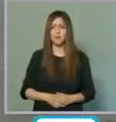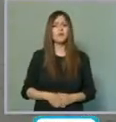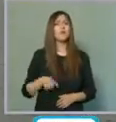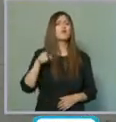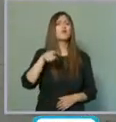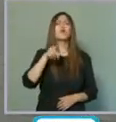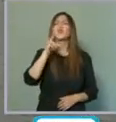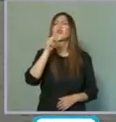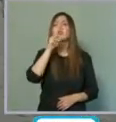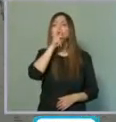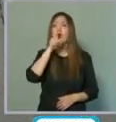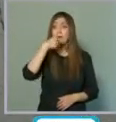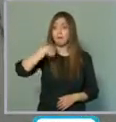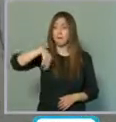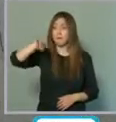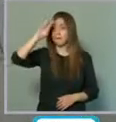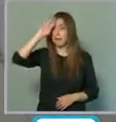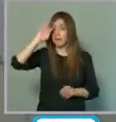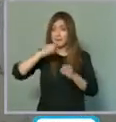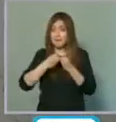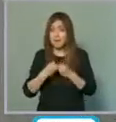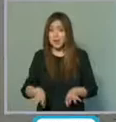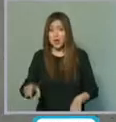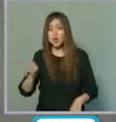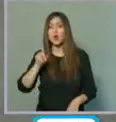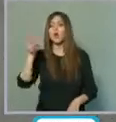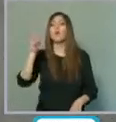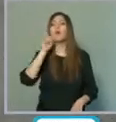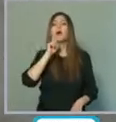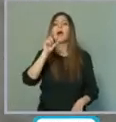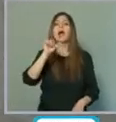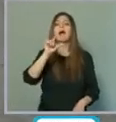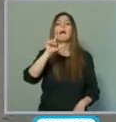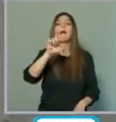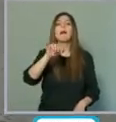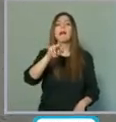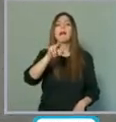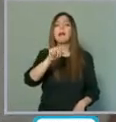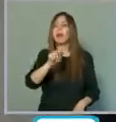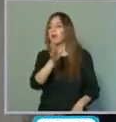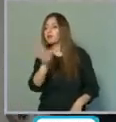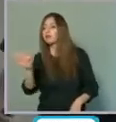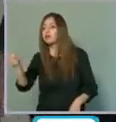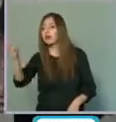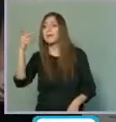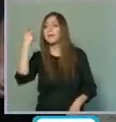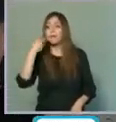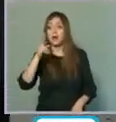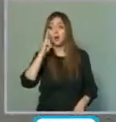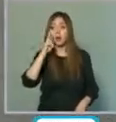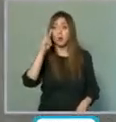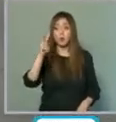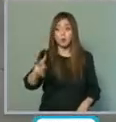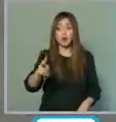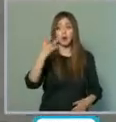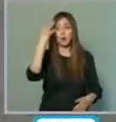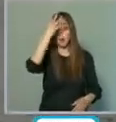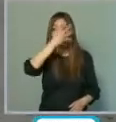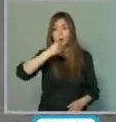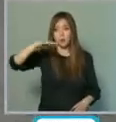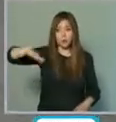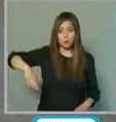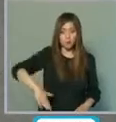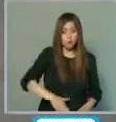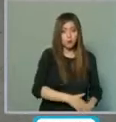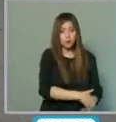desespere, no estamos perdidos, señor Alberto, ahorita fue doña Alejandra acá, pero mire qué bonita, ahora sí que bajadita.